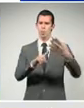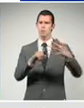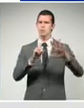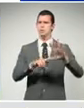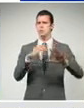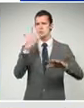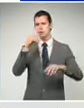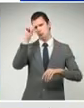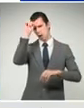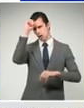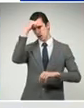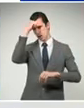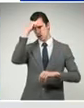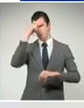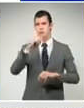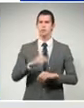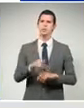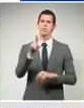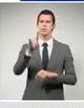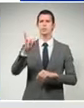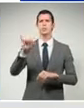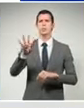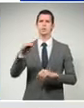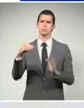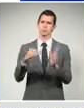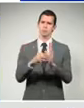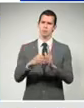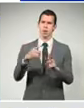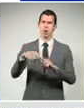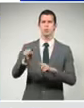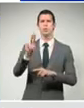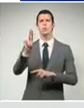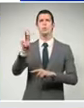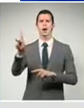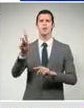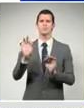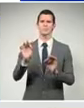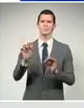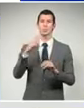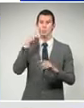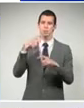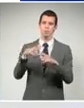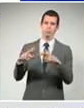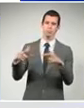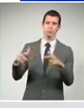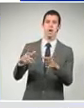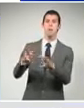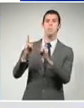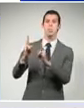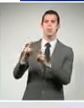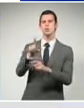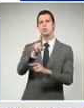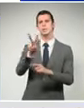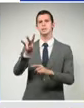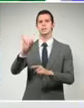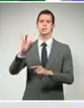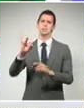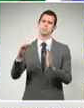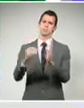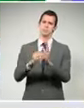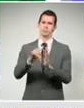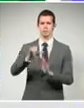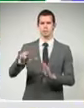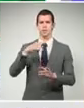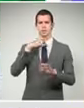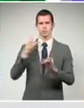más de 164.000 y el Reino Unido con prácticamente 127.000 fallecidos. Esta